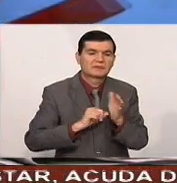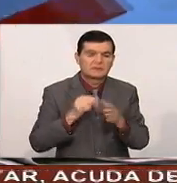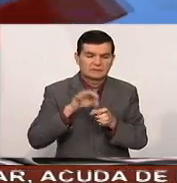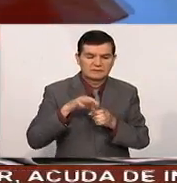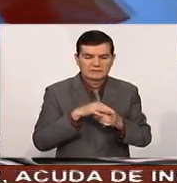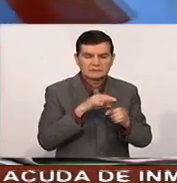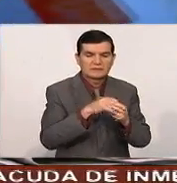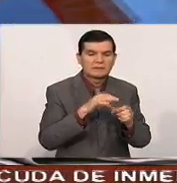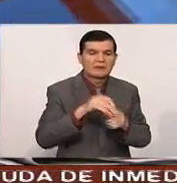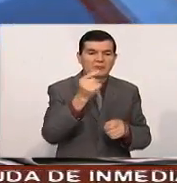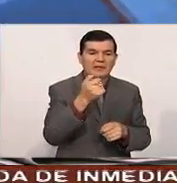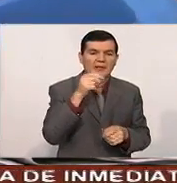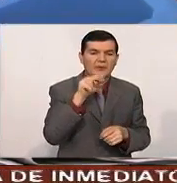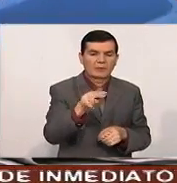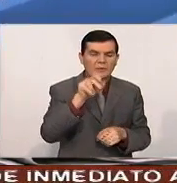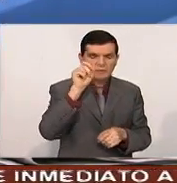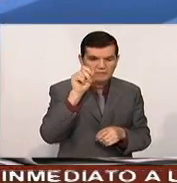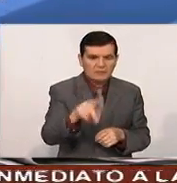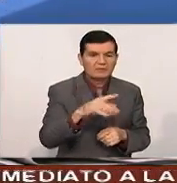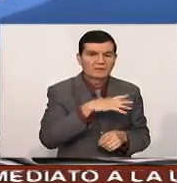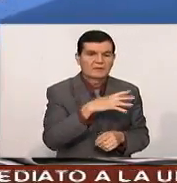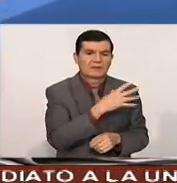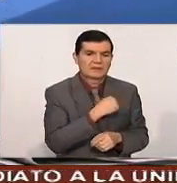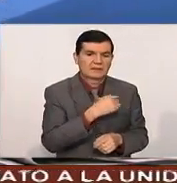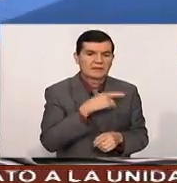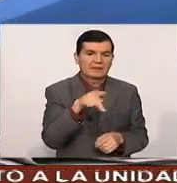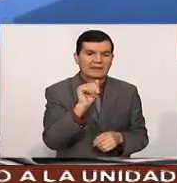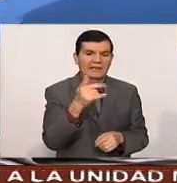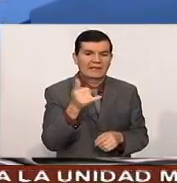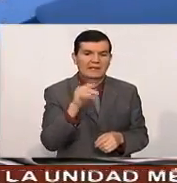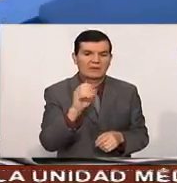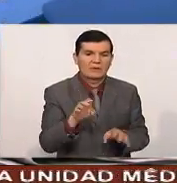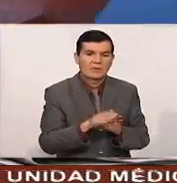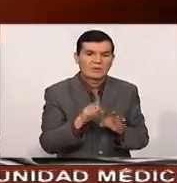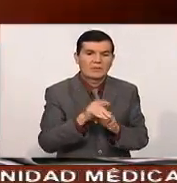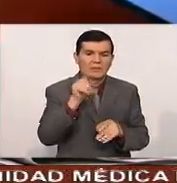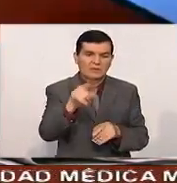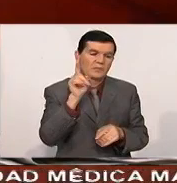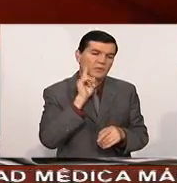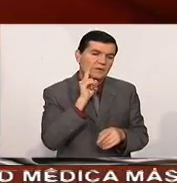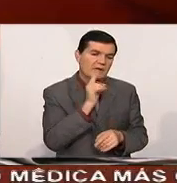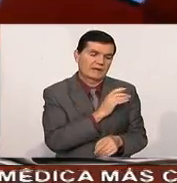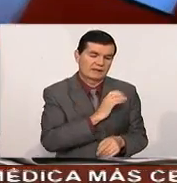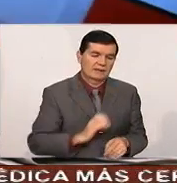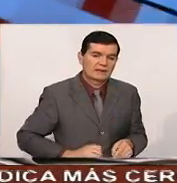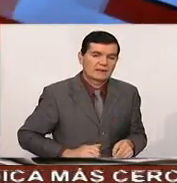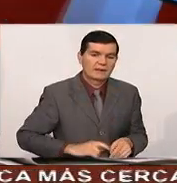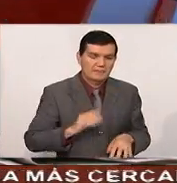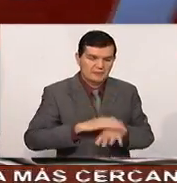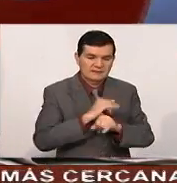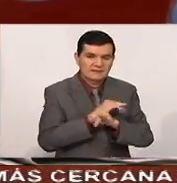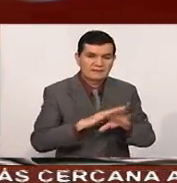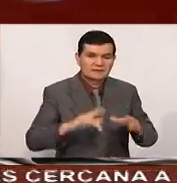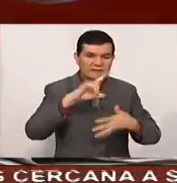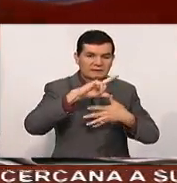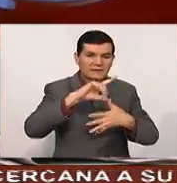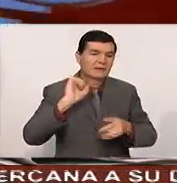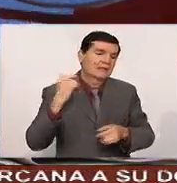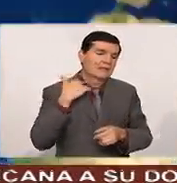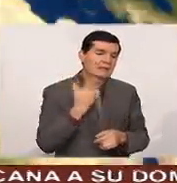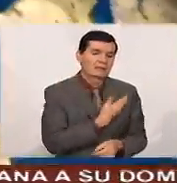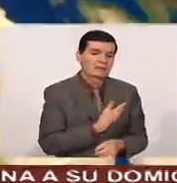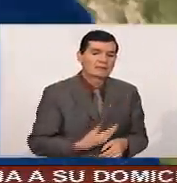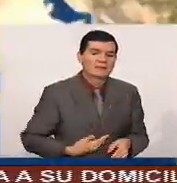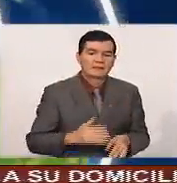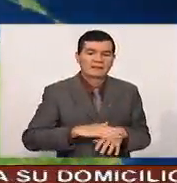elecciones presidenciales en Perú, donde justamente la hija Keiko Fujimori es una de las candidatas. En más información de América Latina, el expresidente de